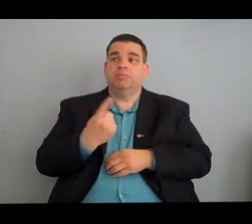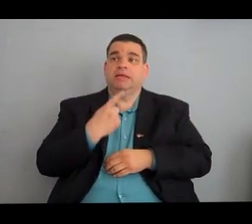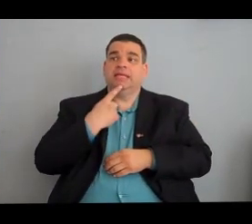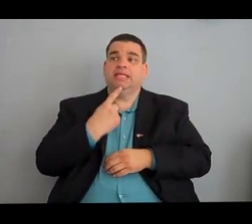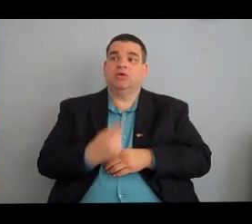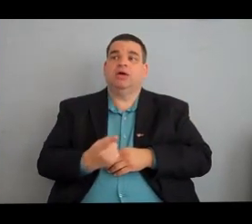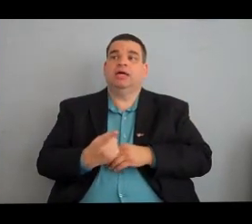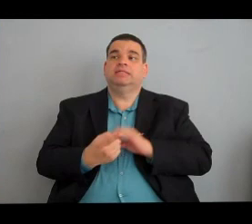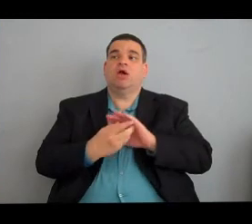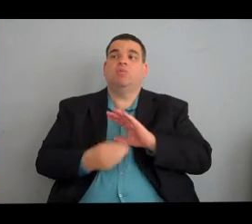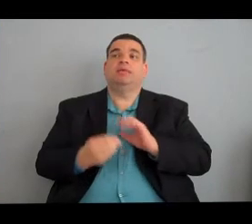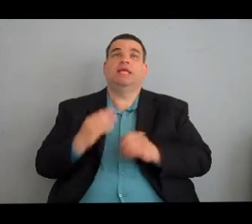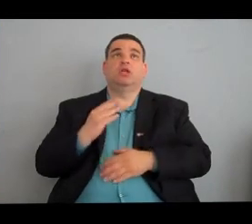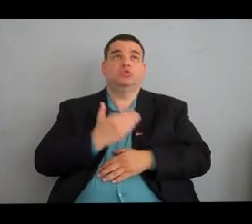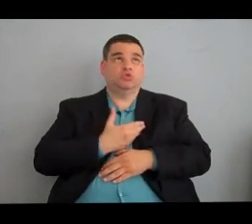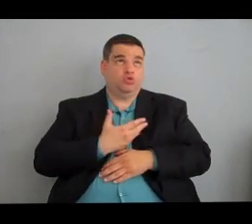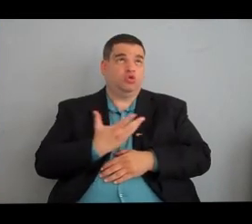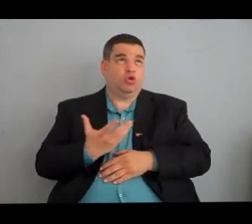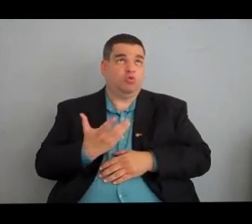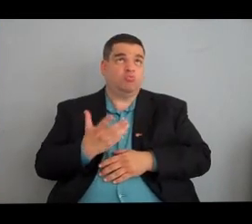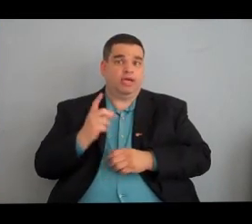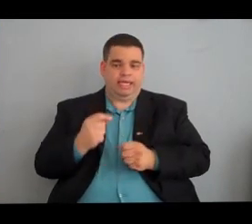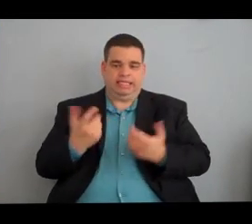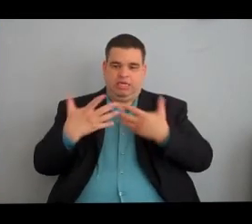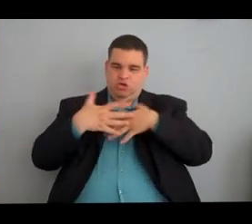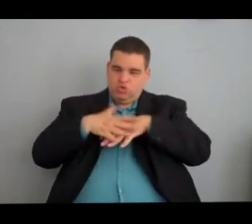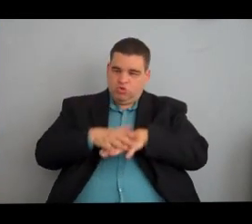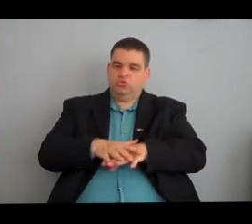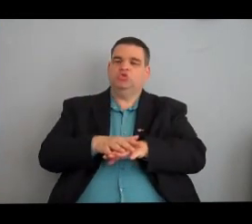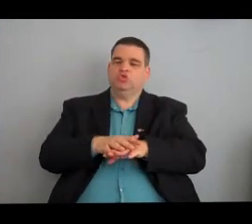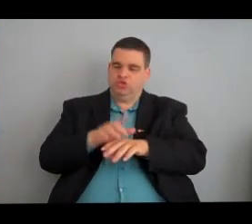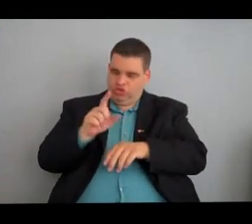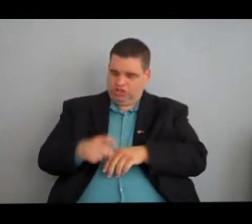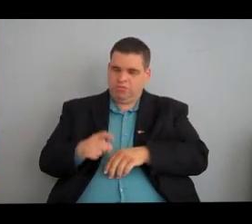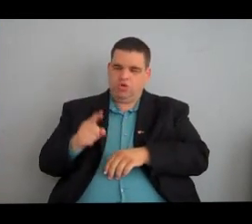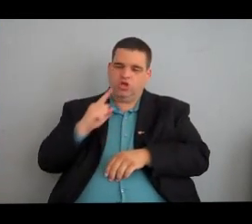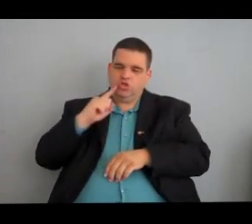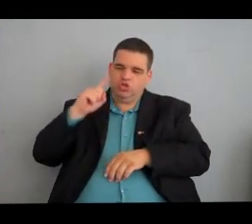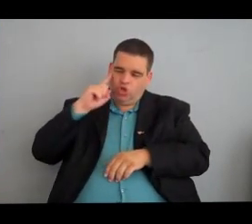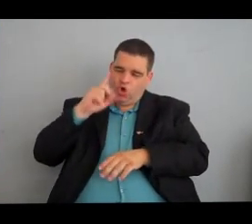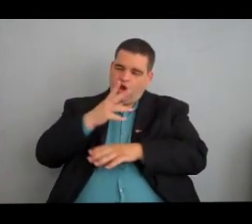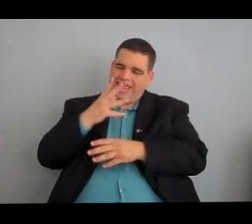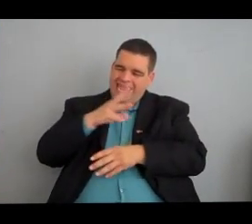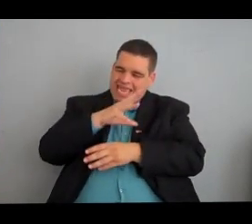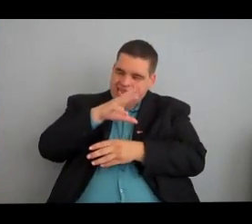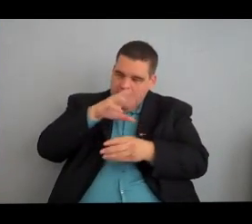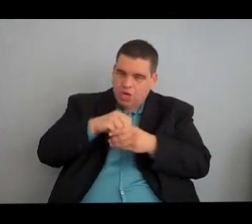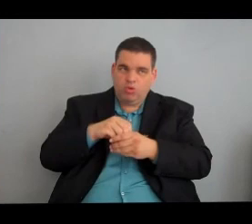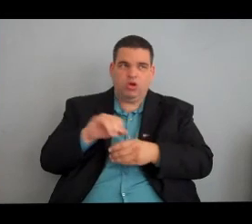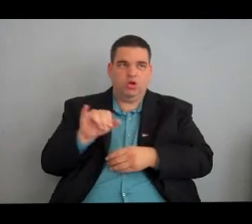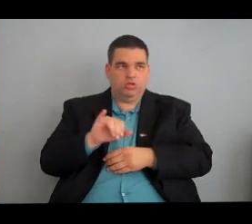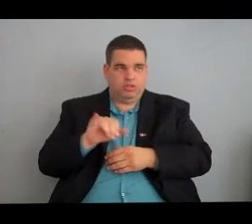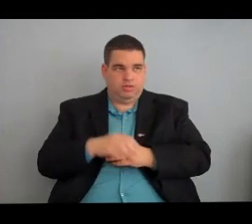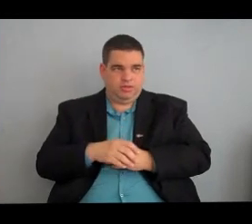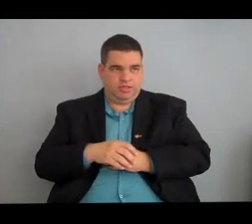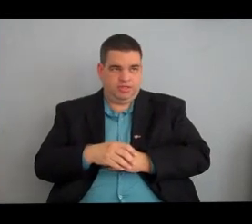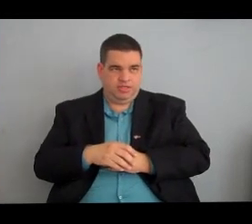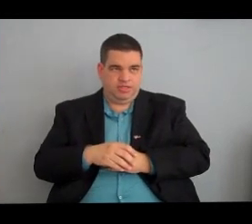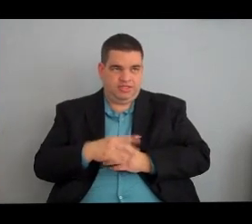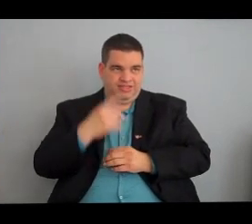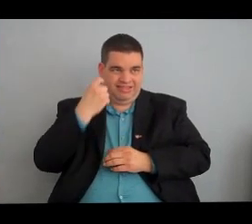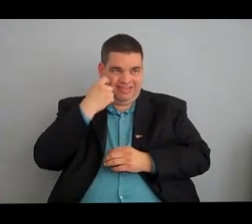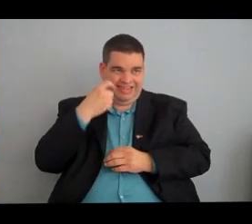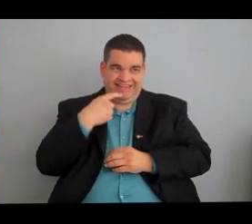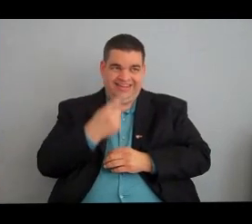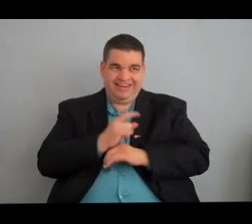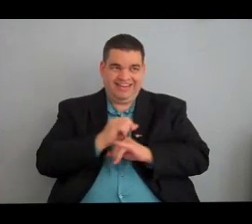de nosotros. Ah, sí, porque por favor, la inclusión está de moda. ¿Verdad? Eso yo está iba buena a decir eso mismo que acaba de decir Joselo. Oh,